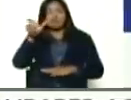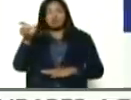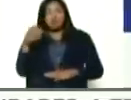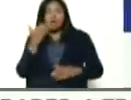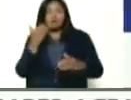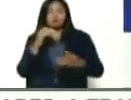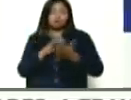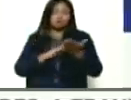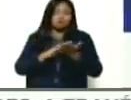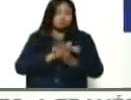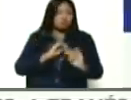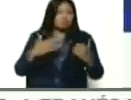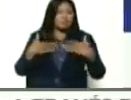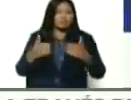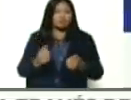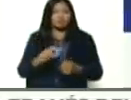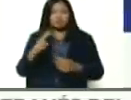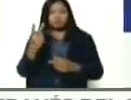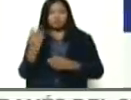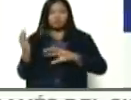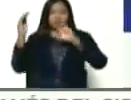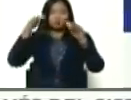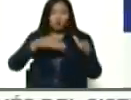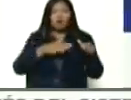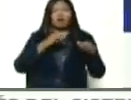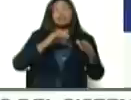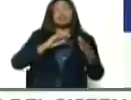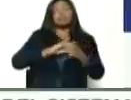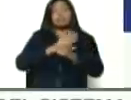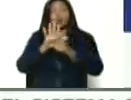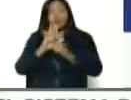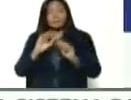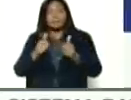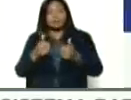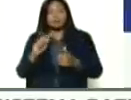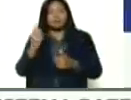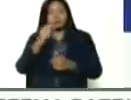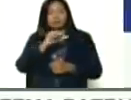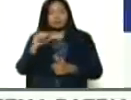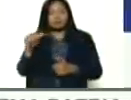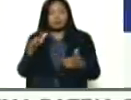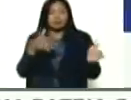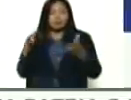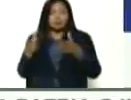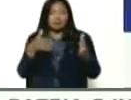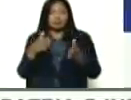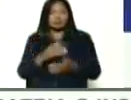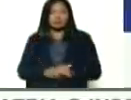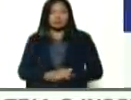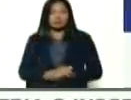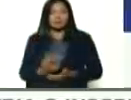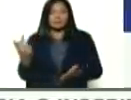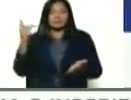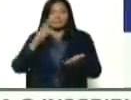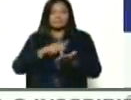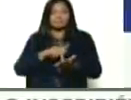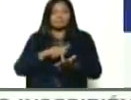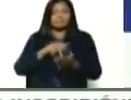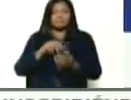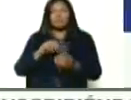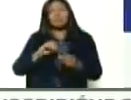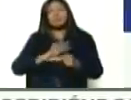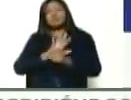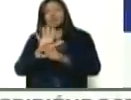seguimos aún en la segunda ola del comic 19 que comenzó la primera semana de marzo con la llegada al país de las variantes